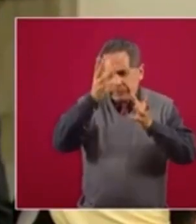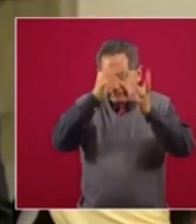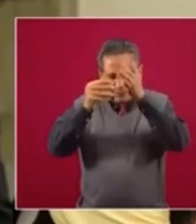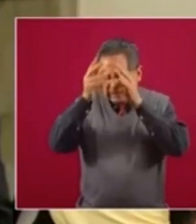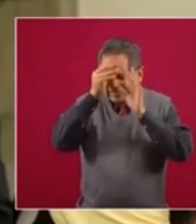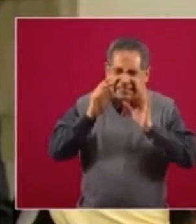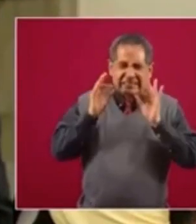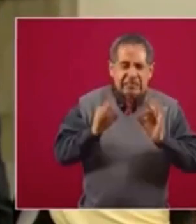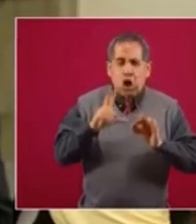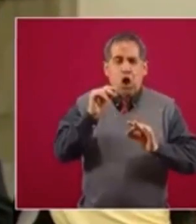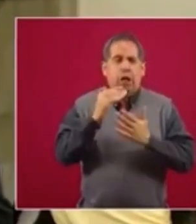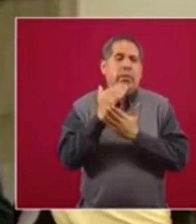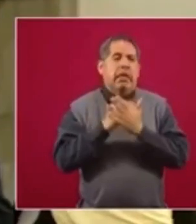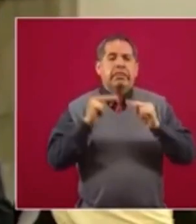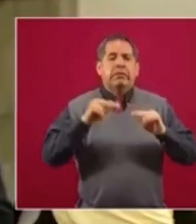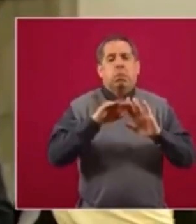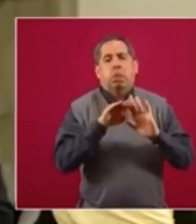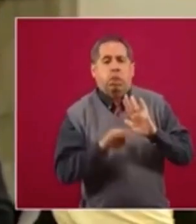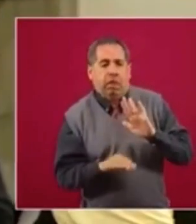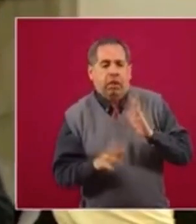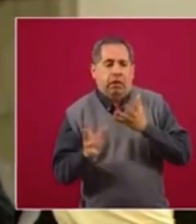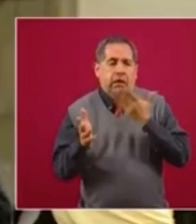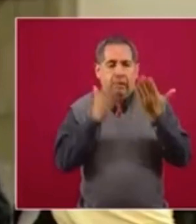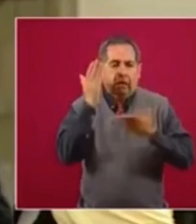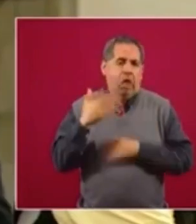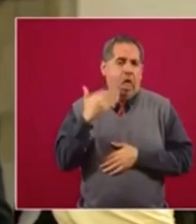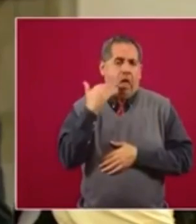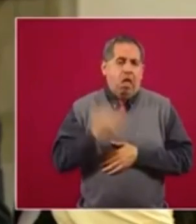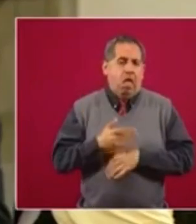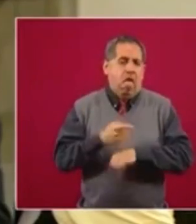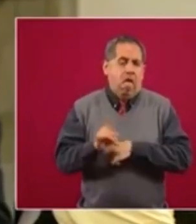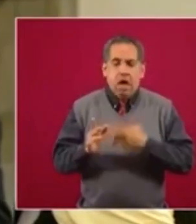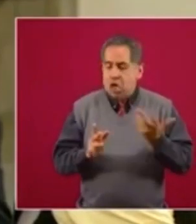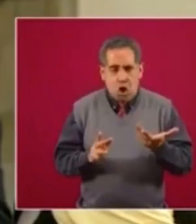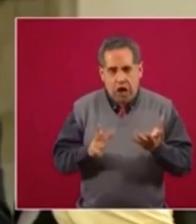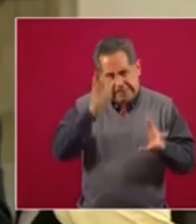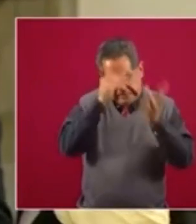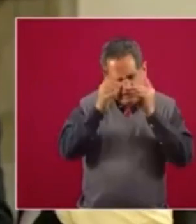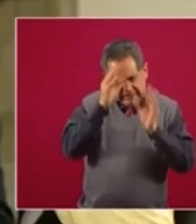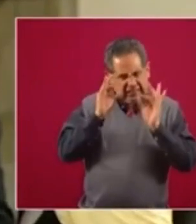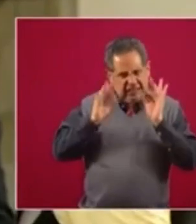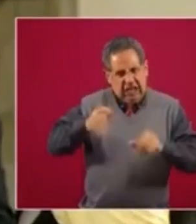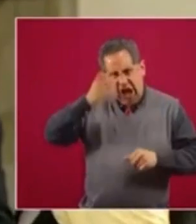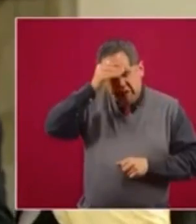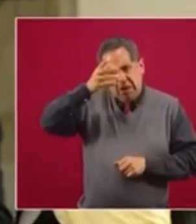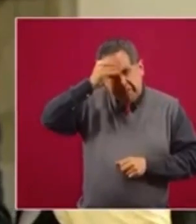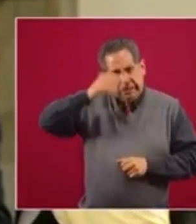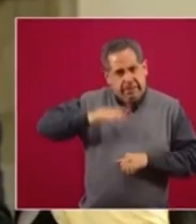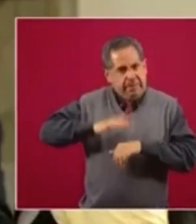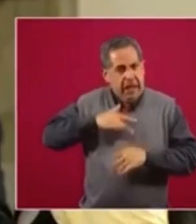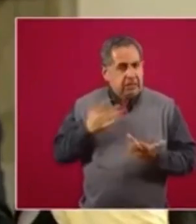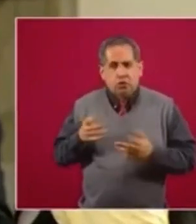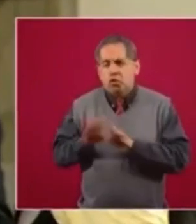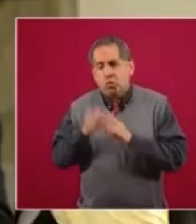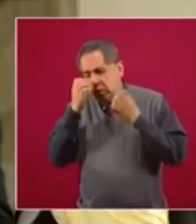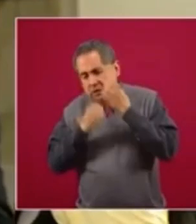académico no decaiga en todo el alumnado? Porque pues me imagino que van teniendo una medición y